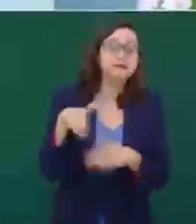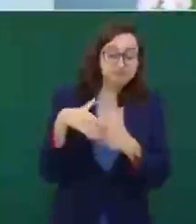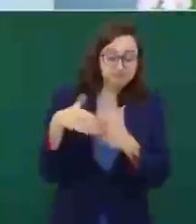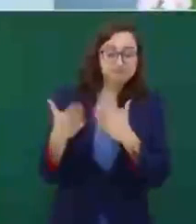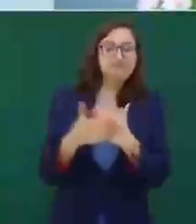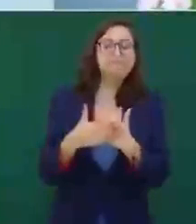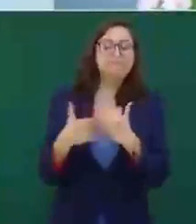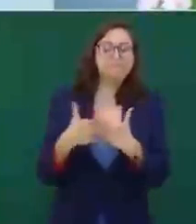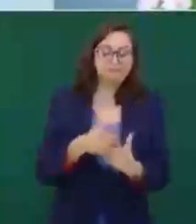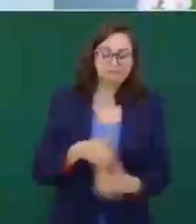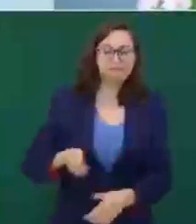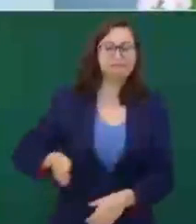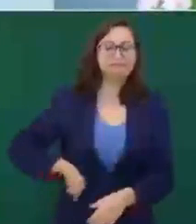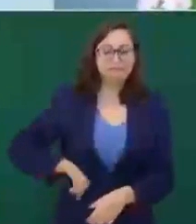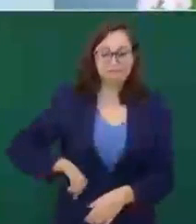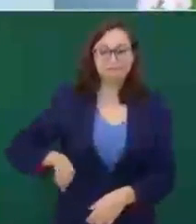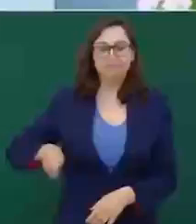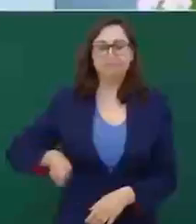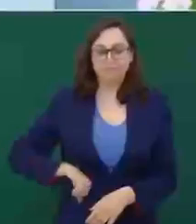económico